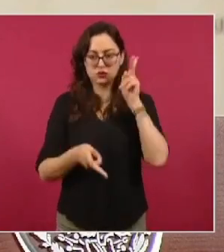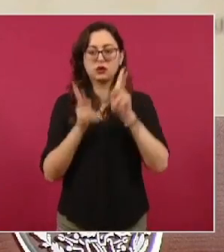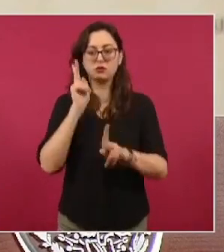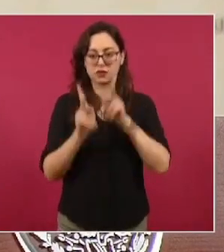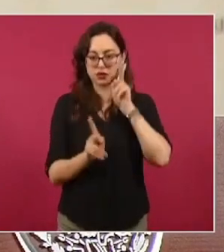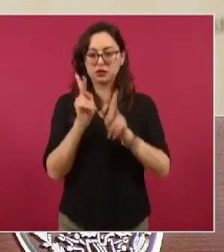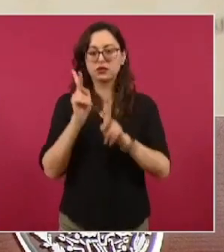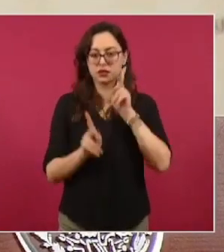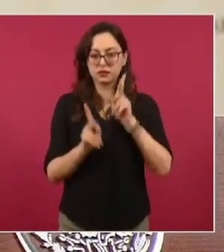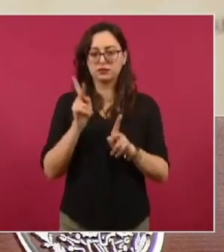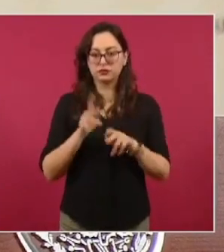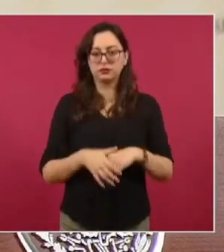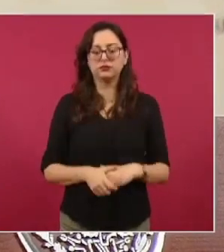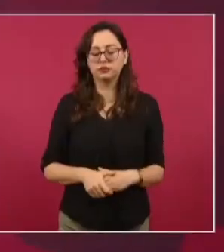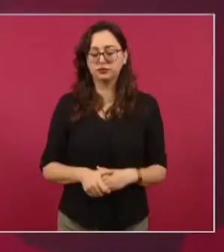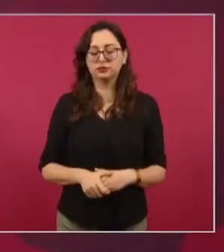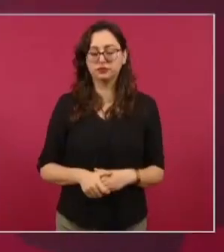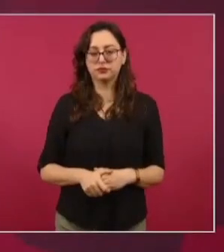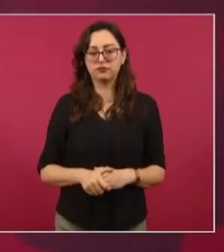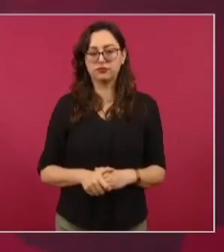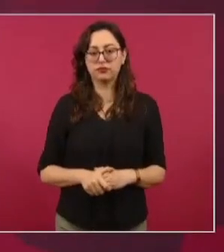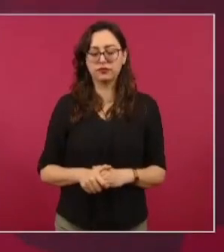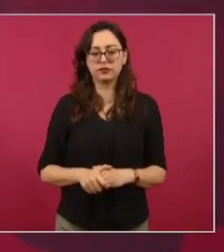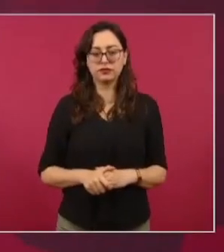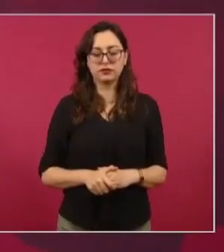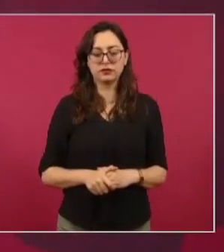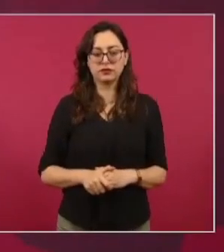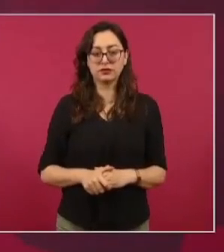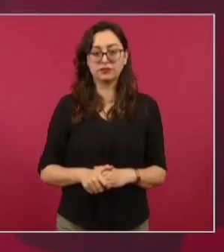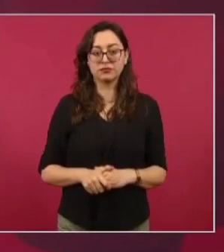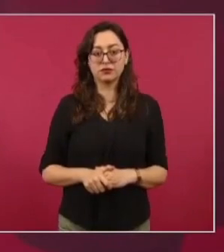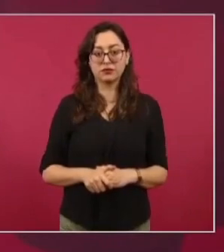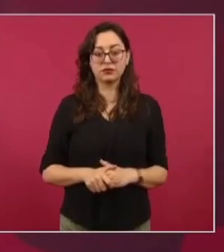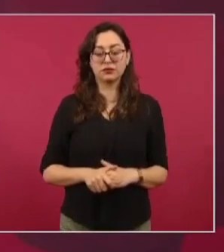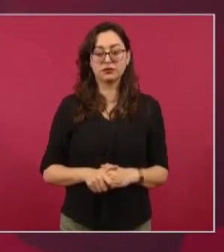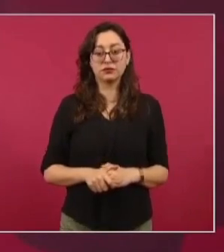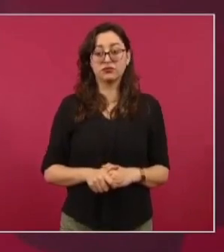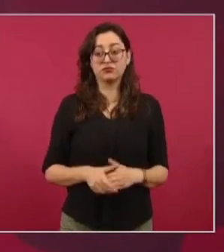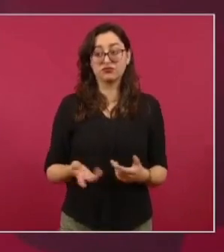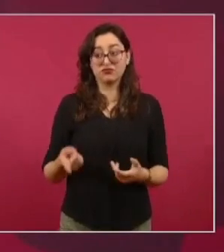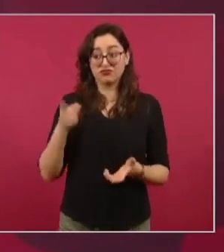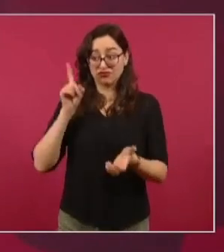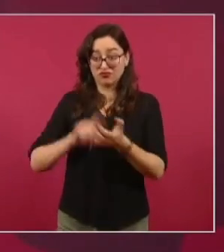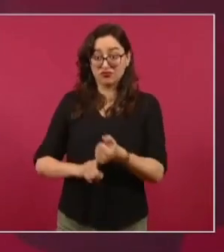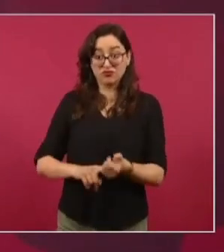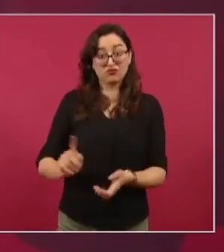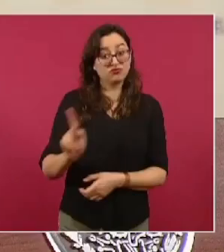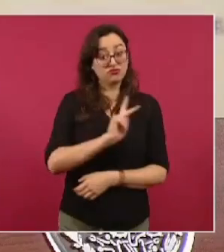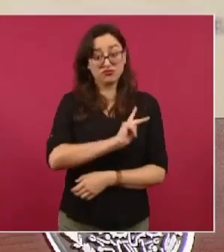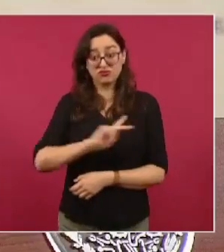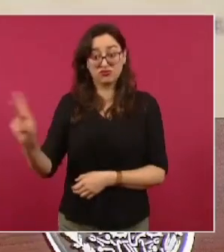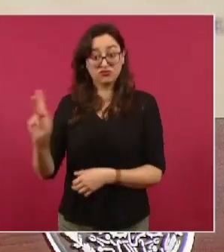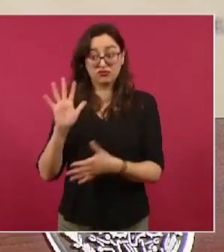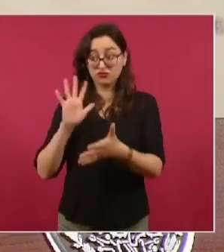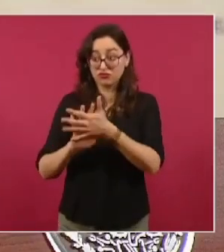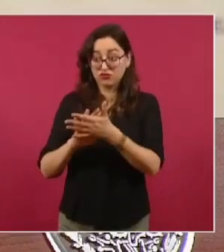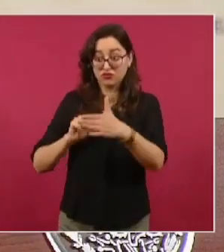si estamos buscando que que liberen a todos los presos